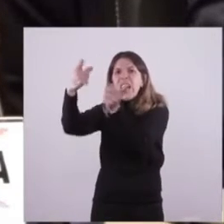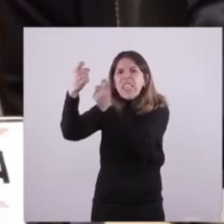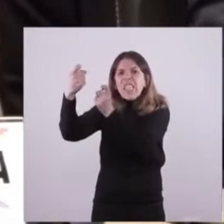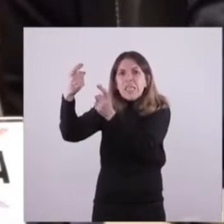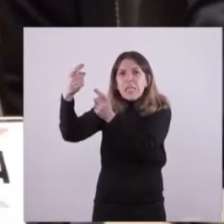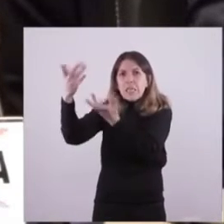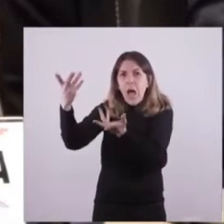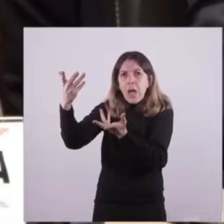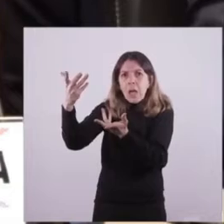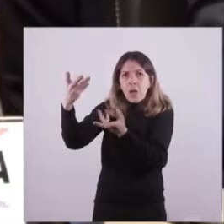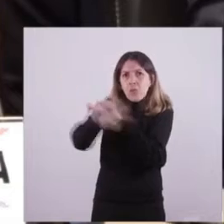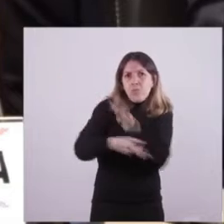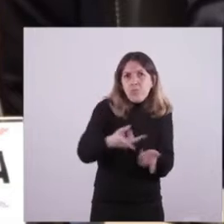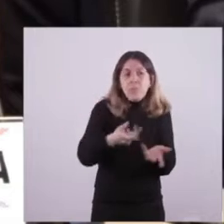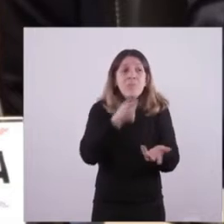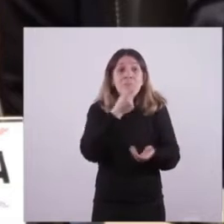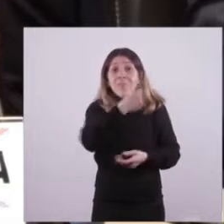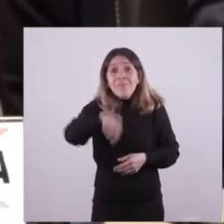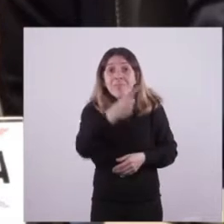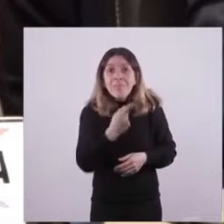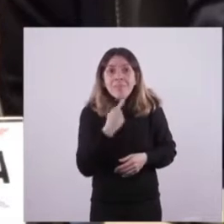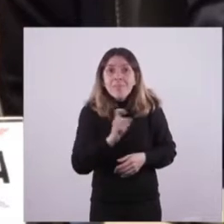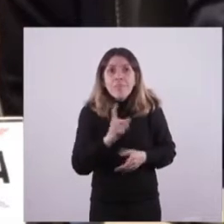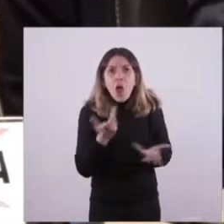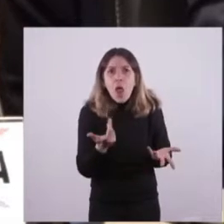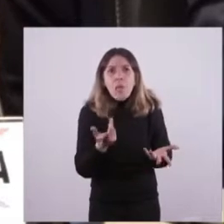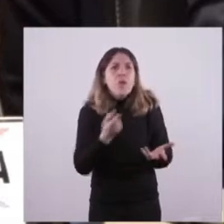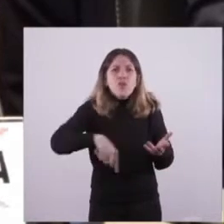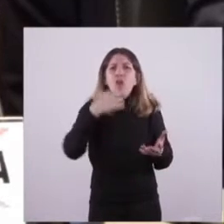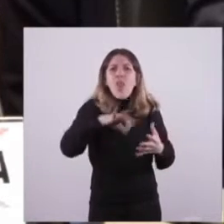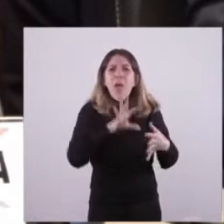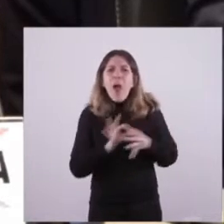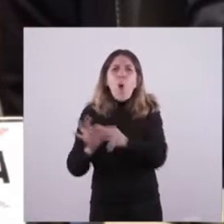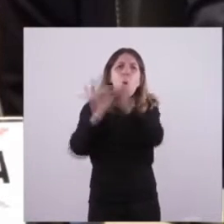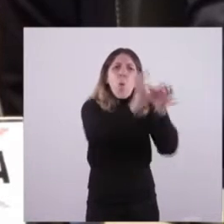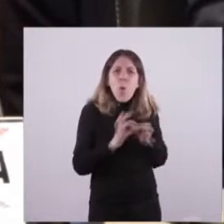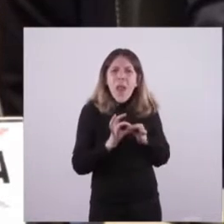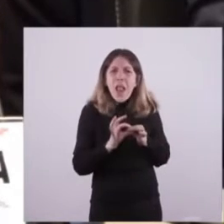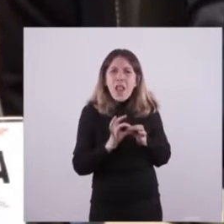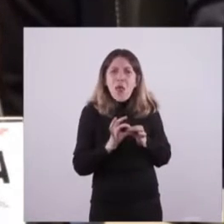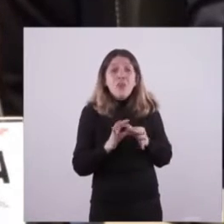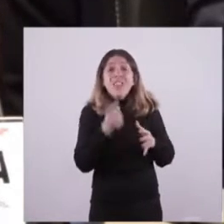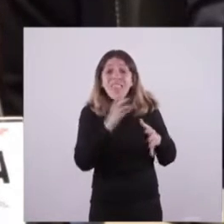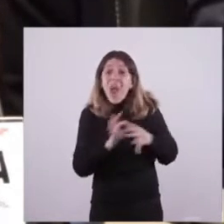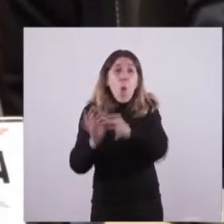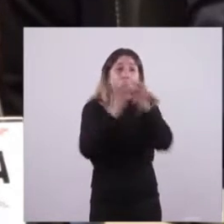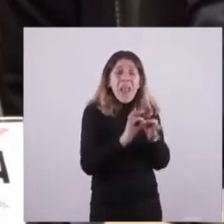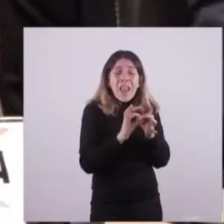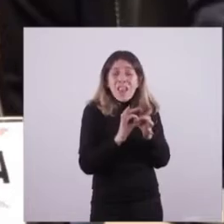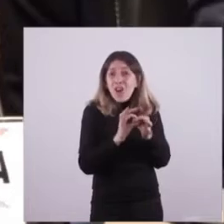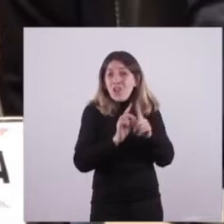Y si no nos damos cuenta que tenemos que estar más unidos que nunca, vamos a cometer el peor de los errores.